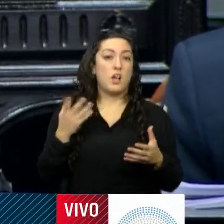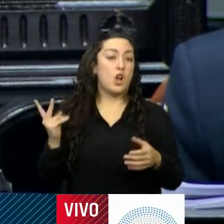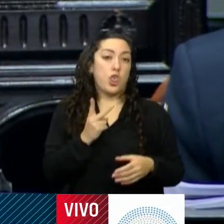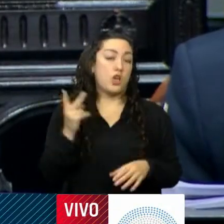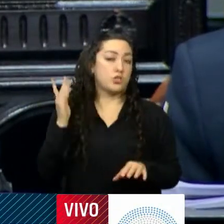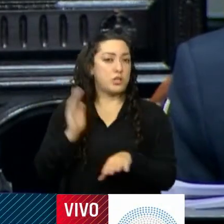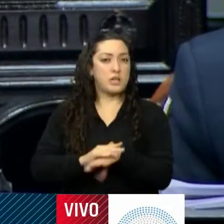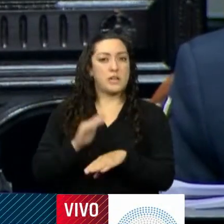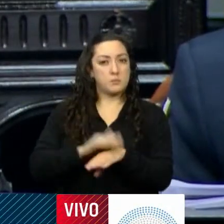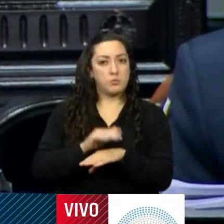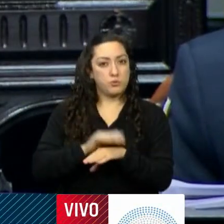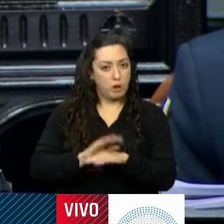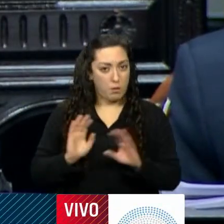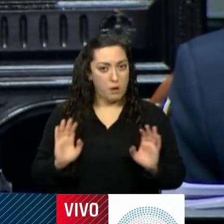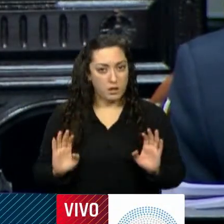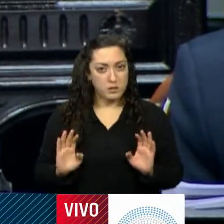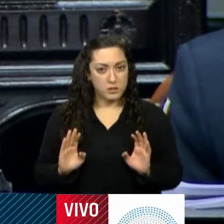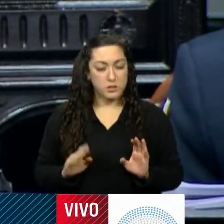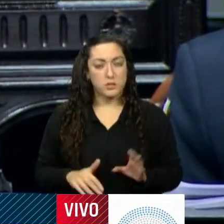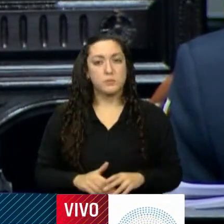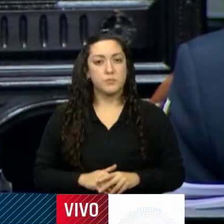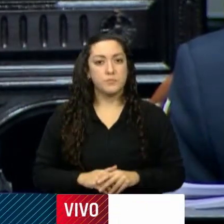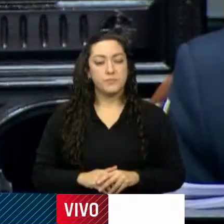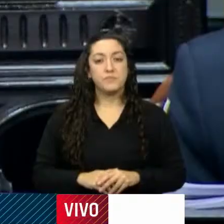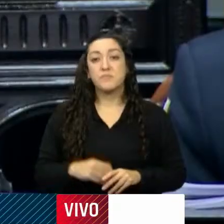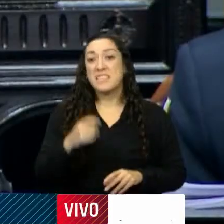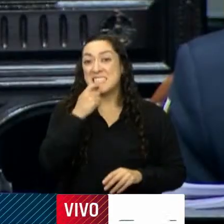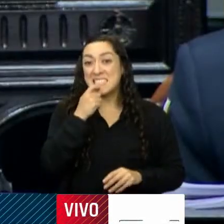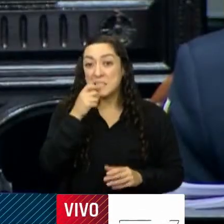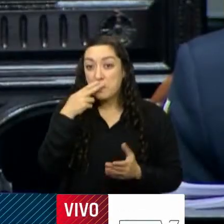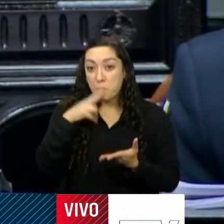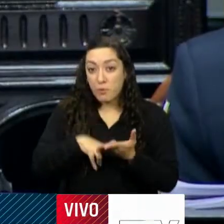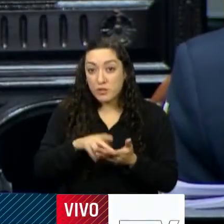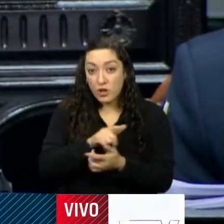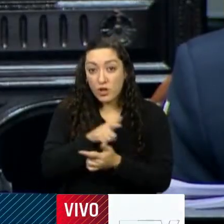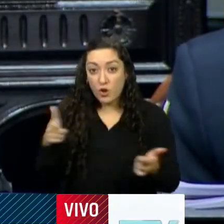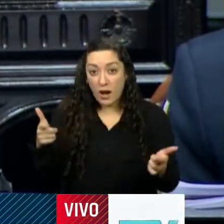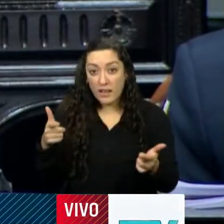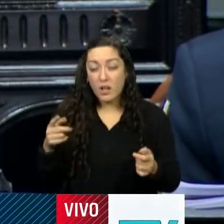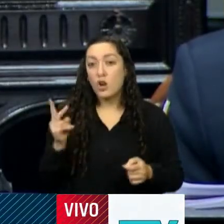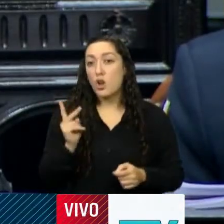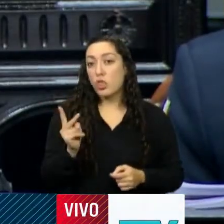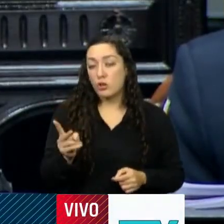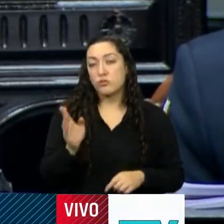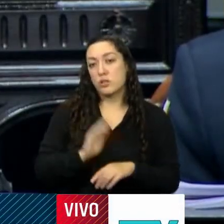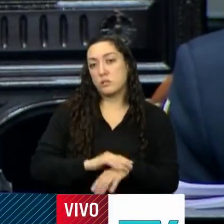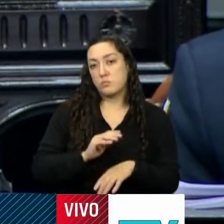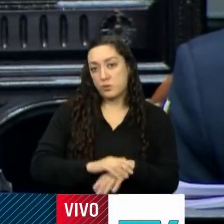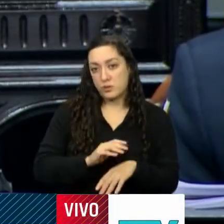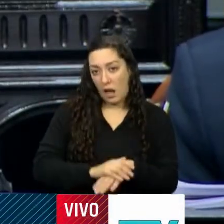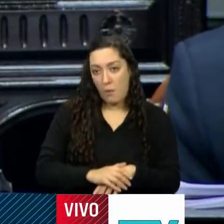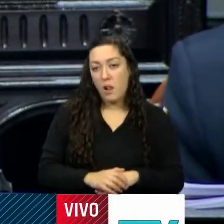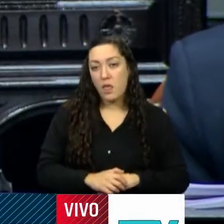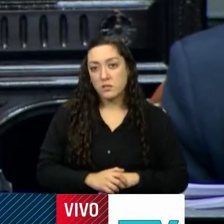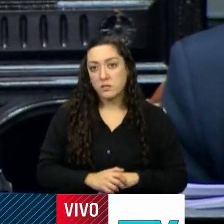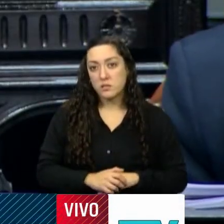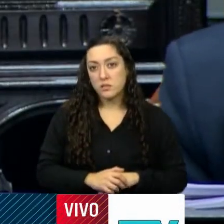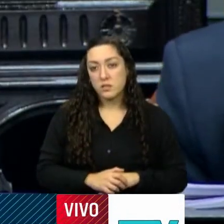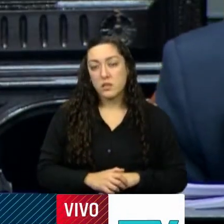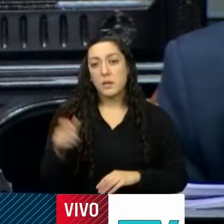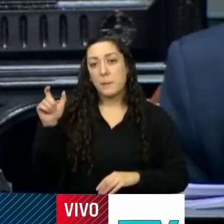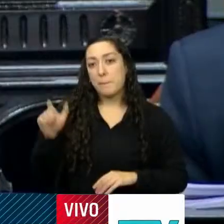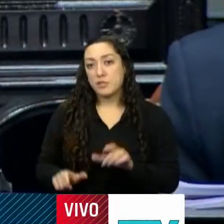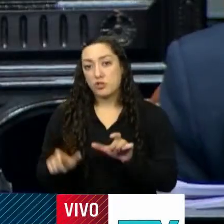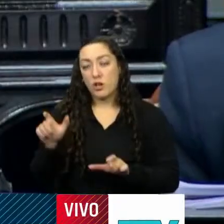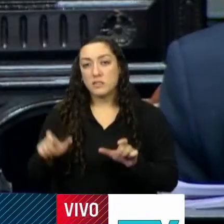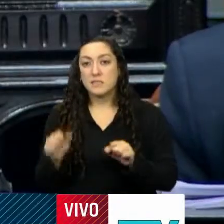responsables ante la seguridad social. Es decir, si hay evasión, la evasión es de las dos, se necesitan dos partes. Y no tratemos más al